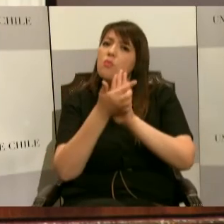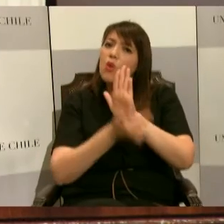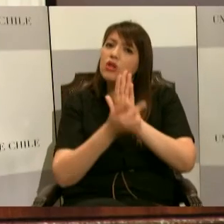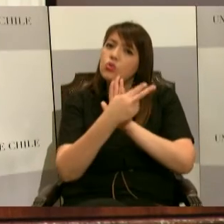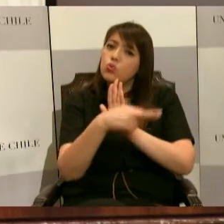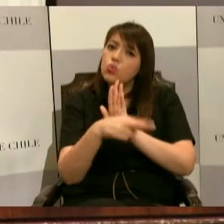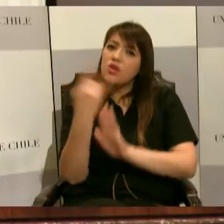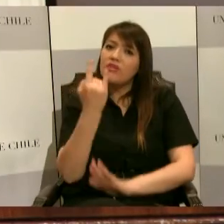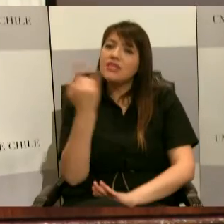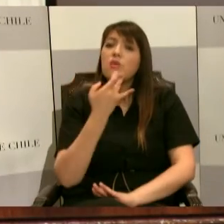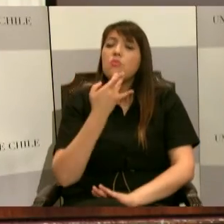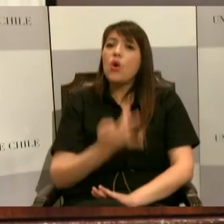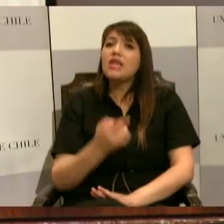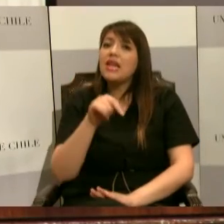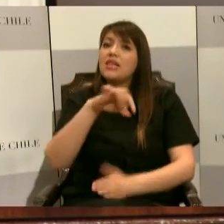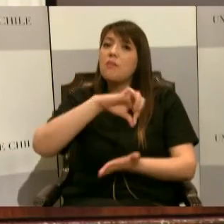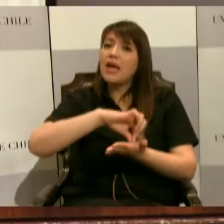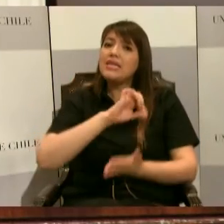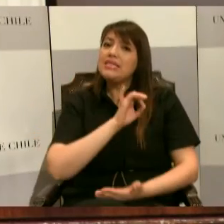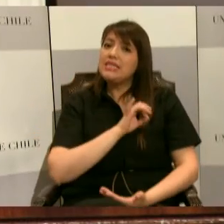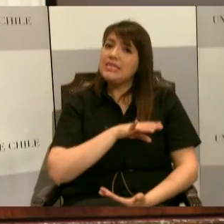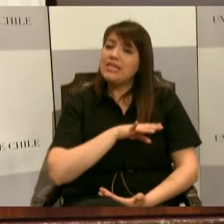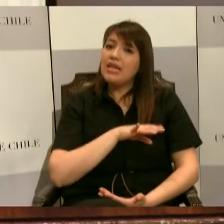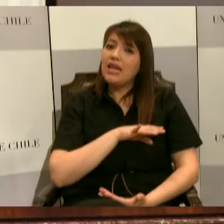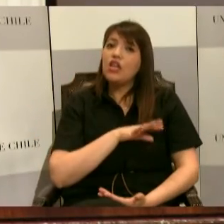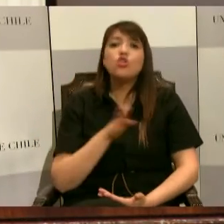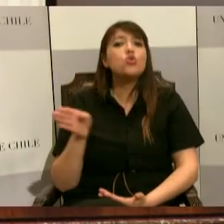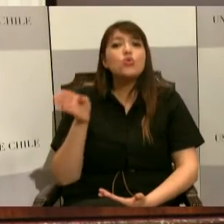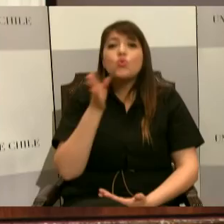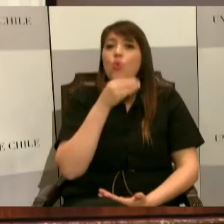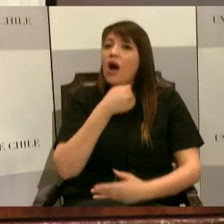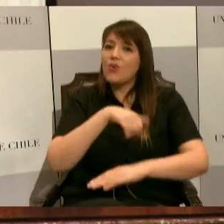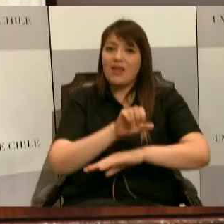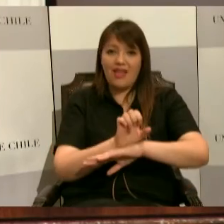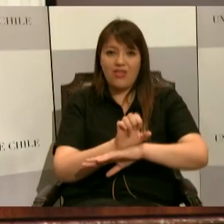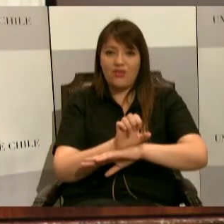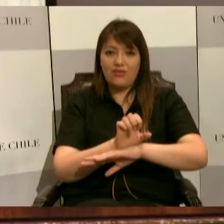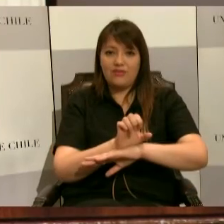universidades, es porque en ese país, Chile, no existe un Estado.